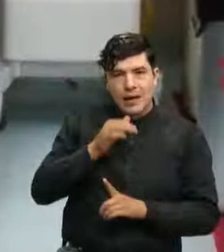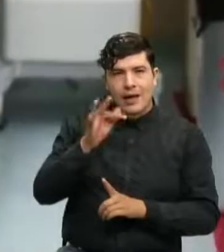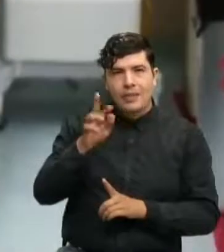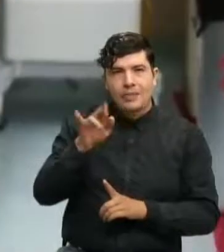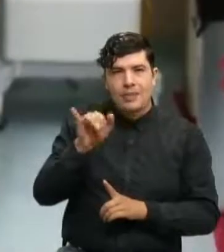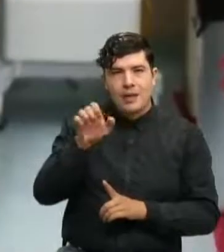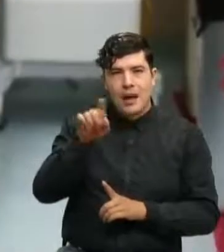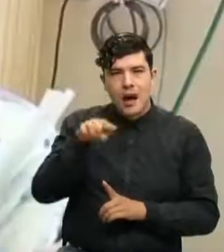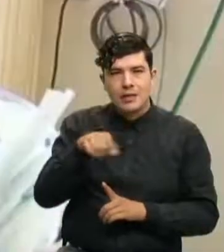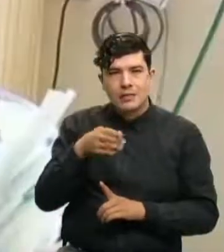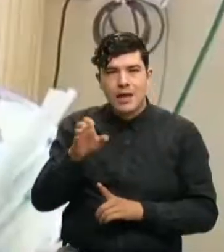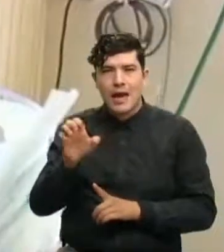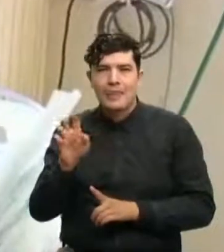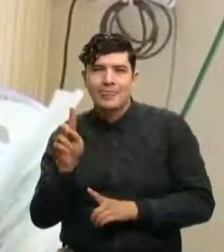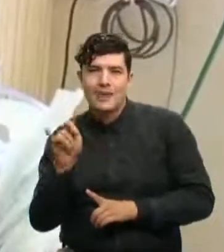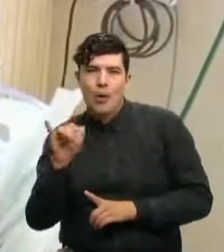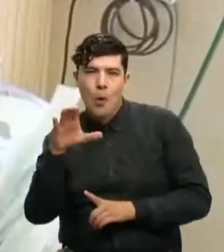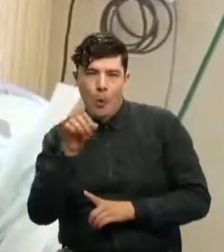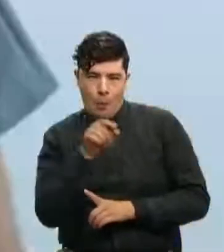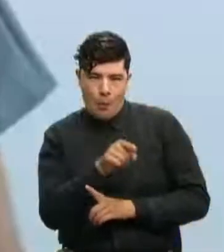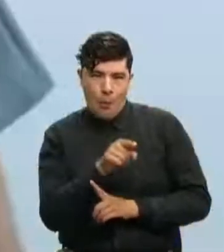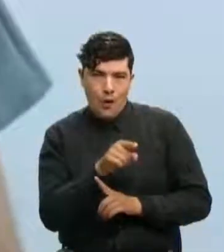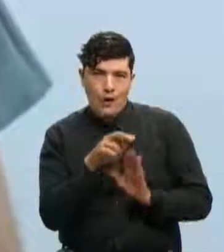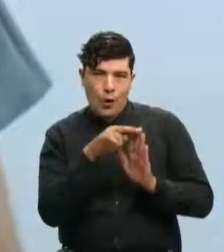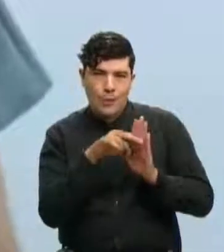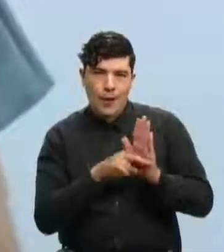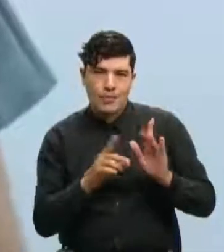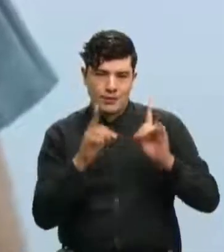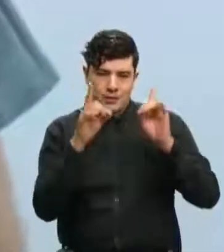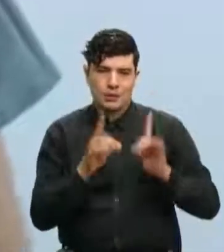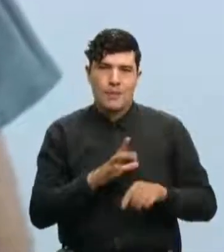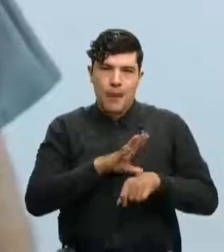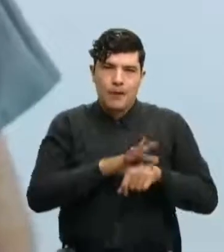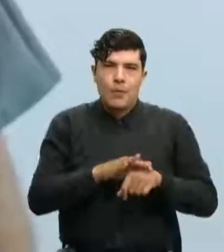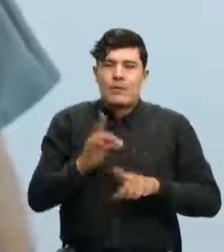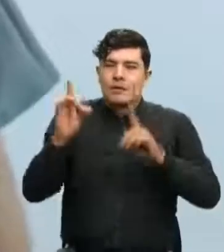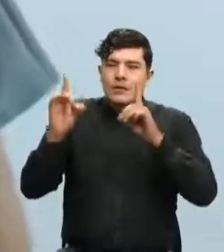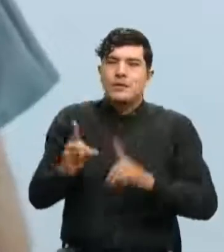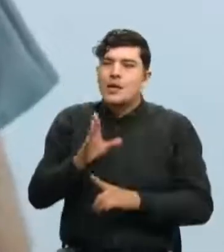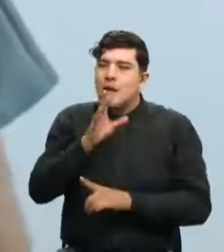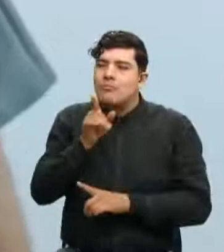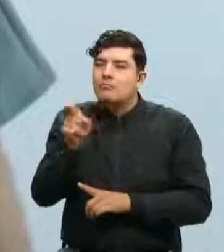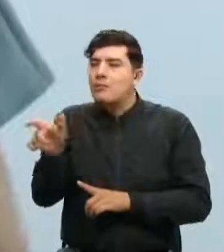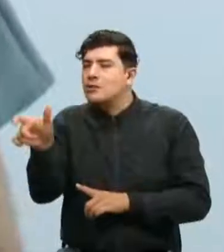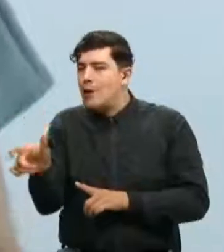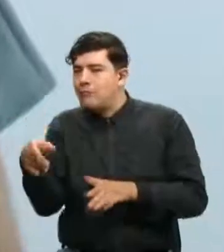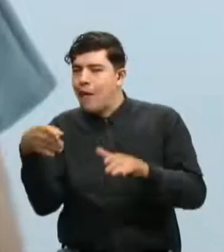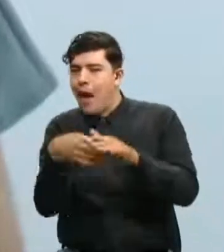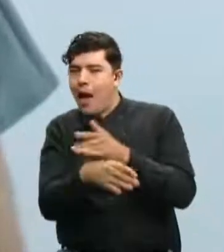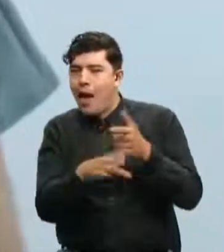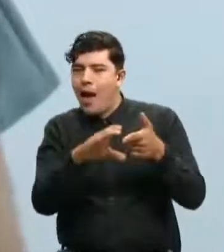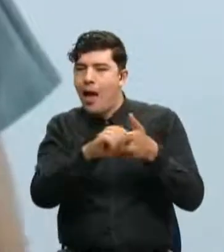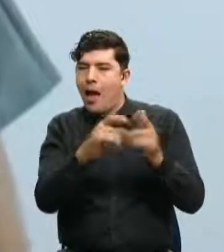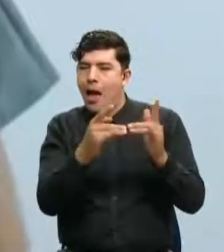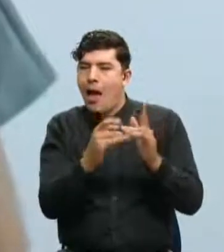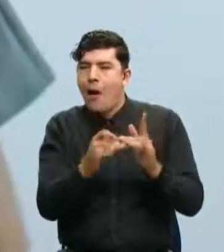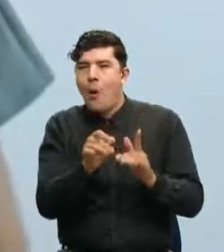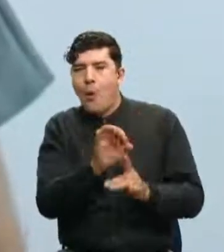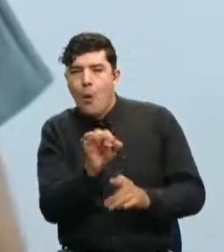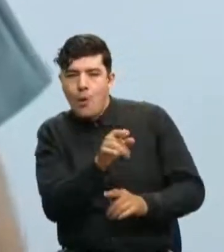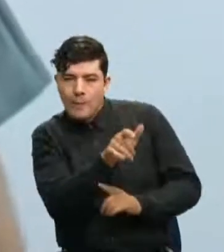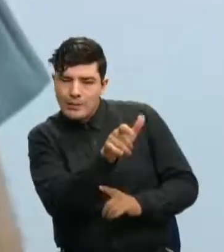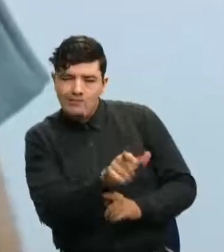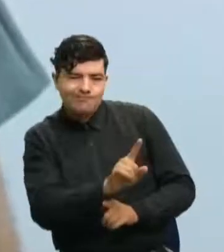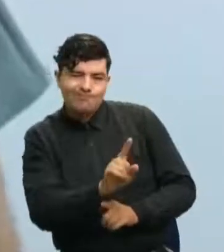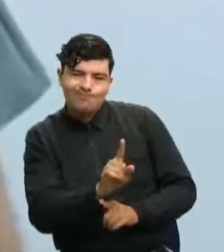ético. Y adicional a ello tenemos pacientes intubados en los servicios de urgencias y de hospitalización. Esto